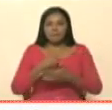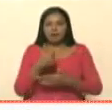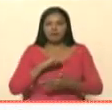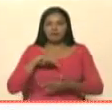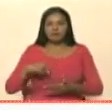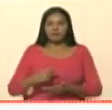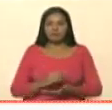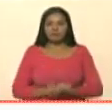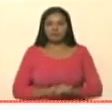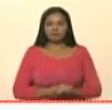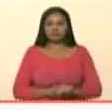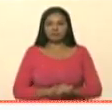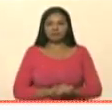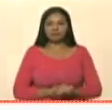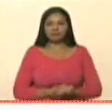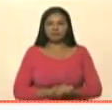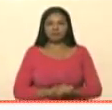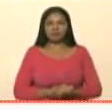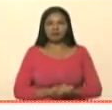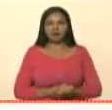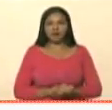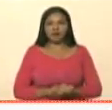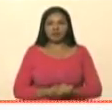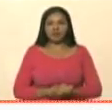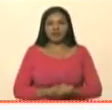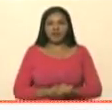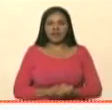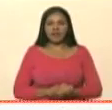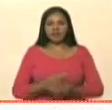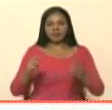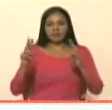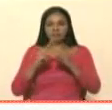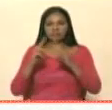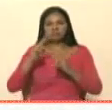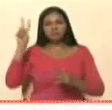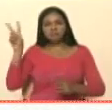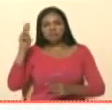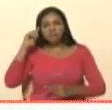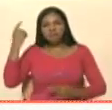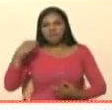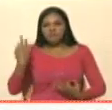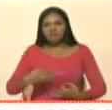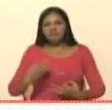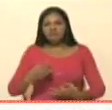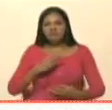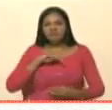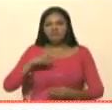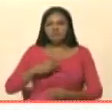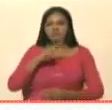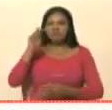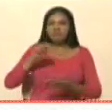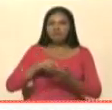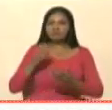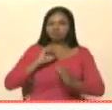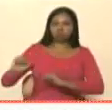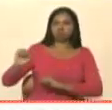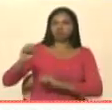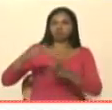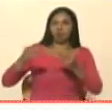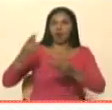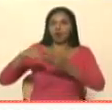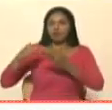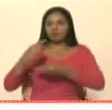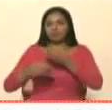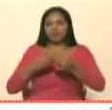que Venezuela debe conocer, Venezuela entera debe conocer, para que la indignación nacional repudie estas acciones